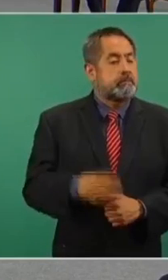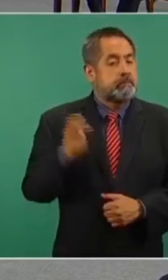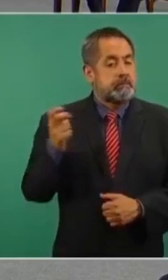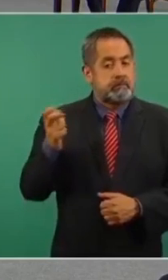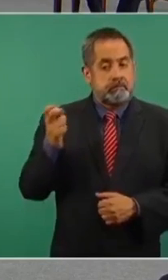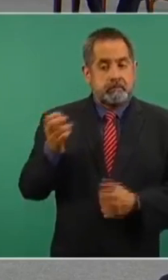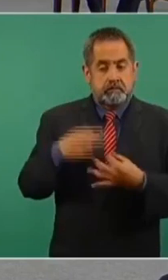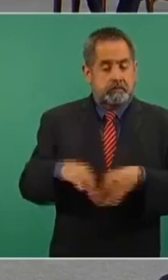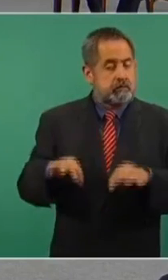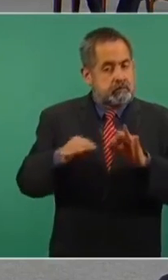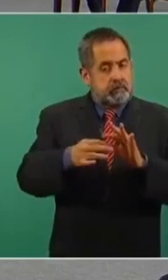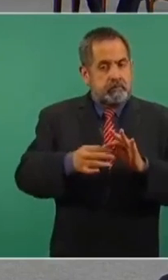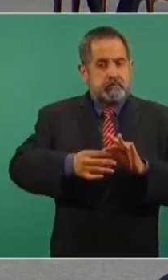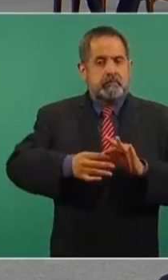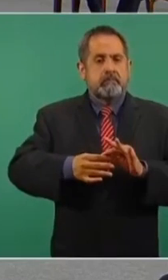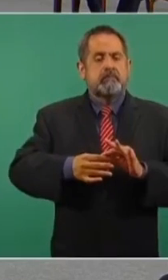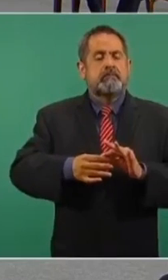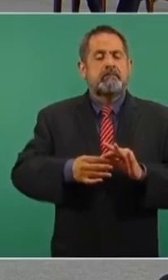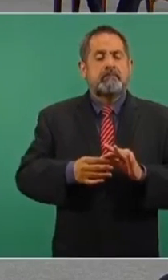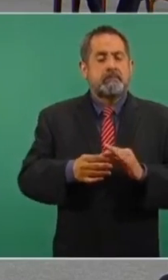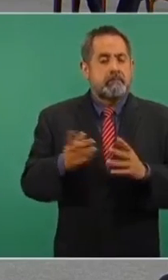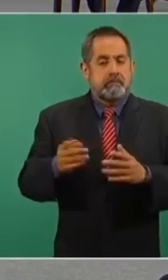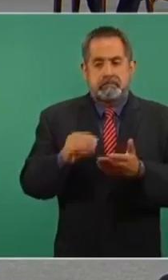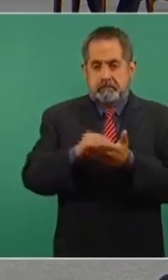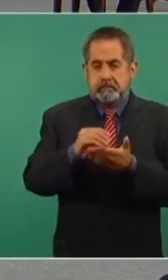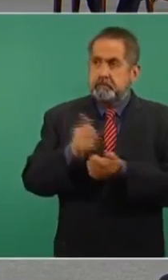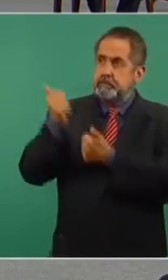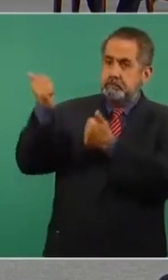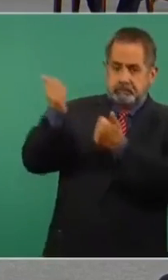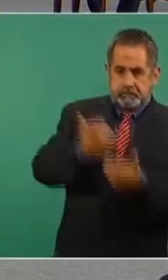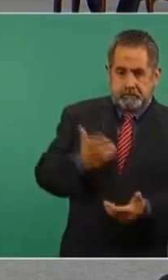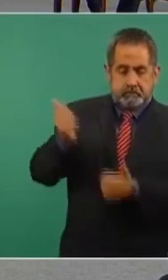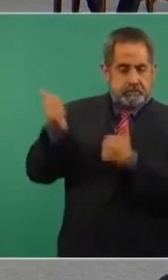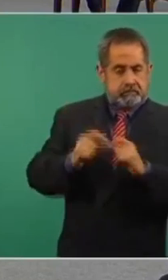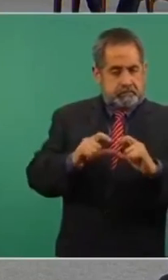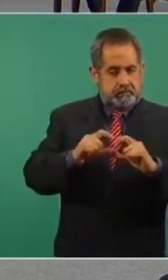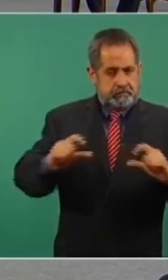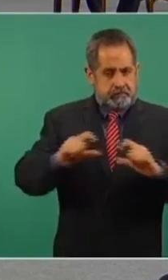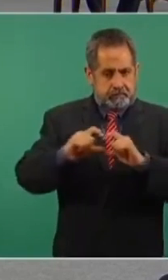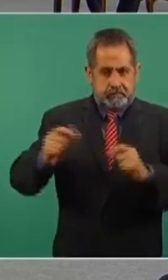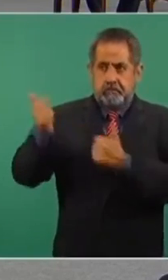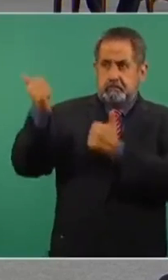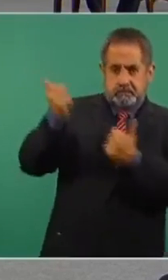importante, el que sigan llegando las vacunas.